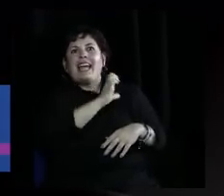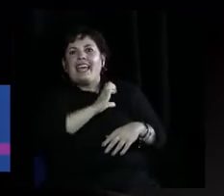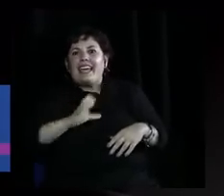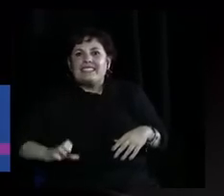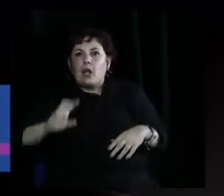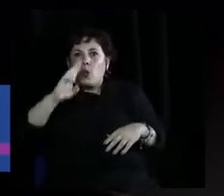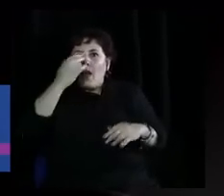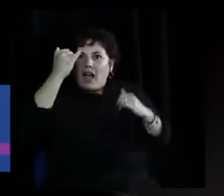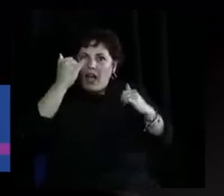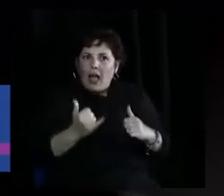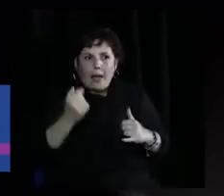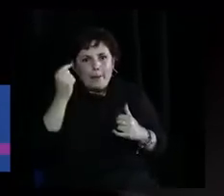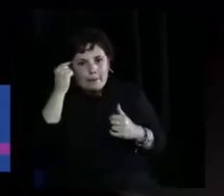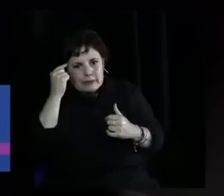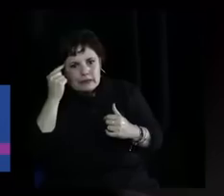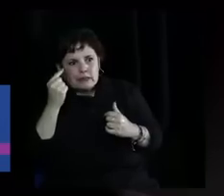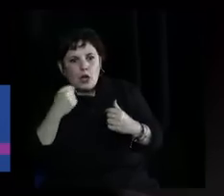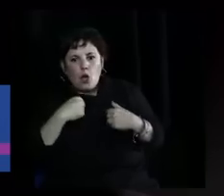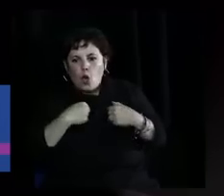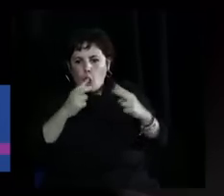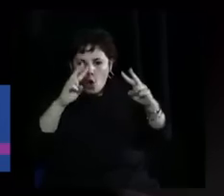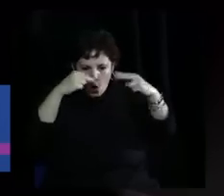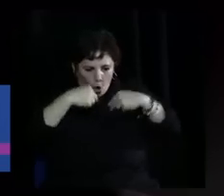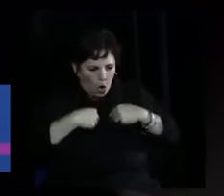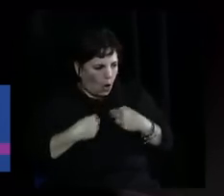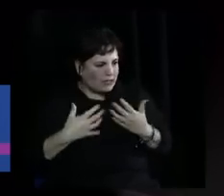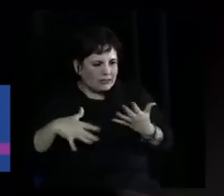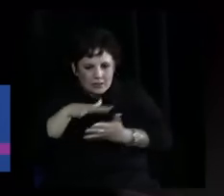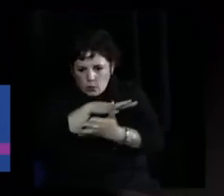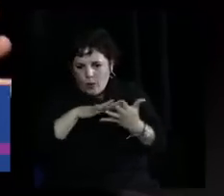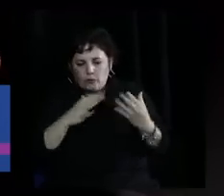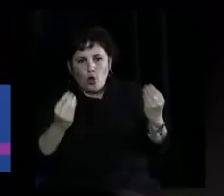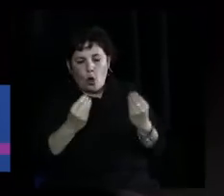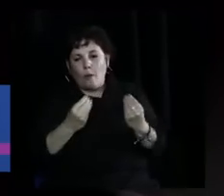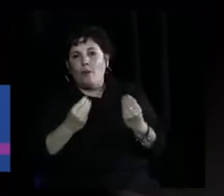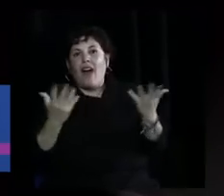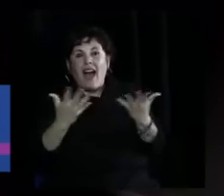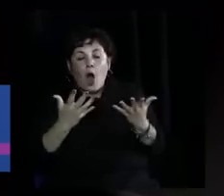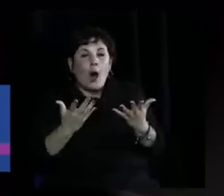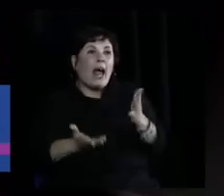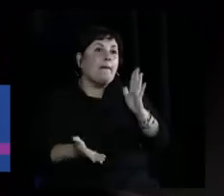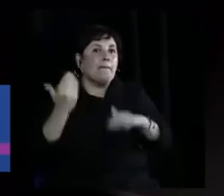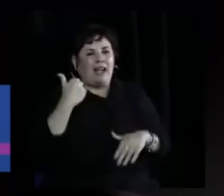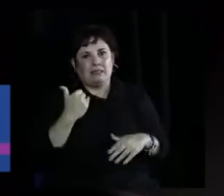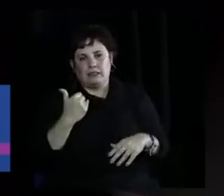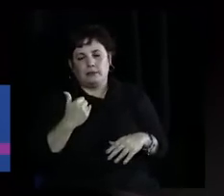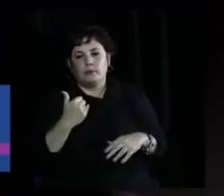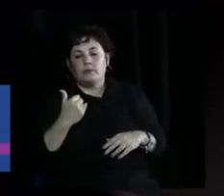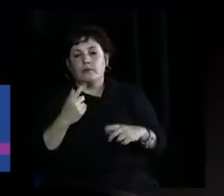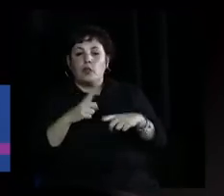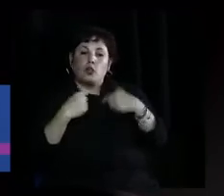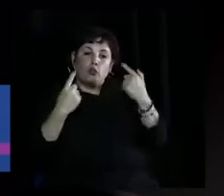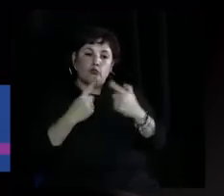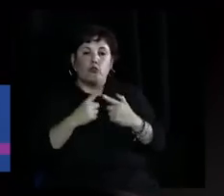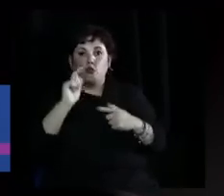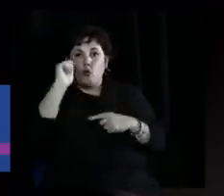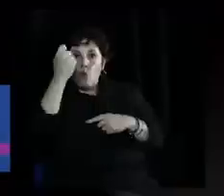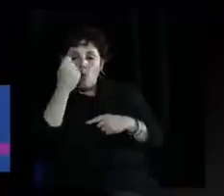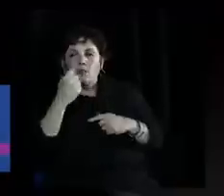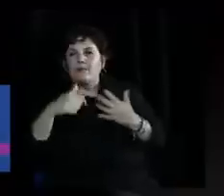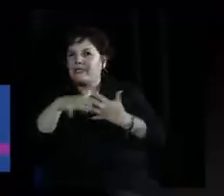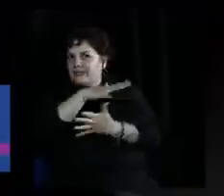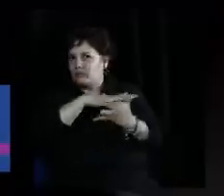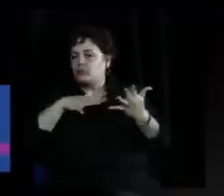uruguayo para pensarse ante cualquier situación, hoy más que nunca. En UTE nosotros estamos transitando una situación que es